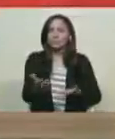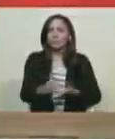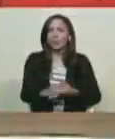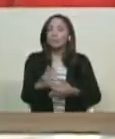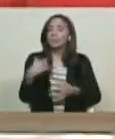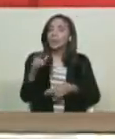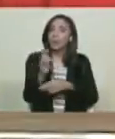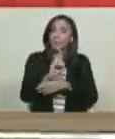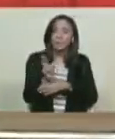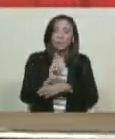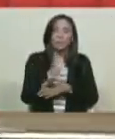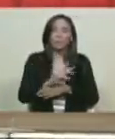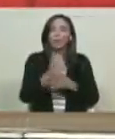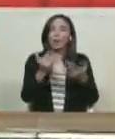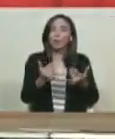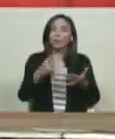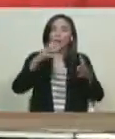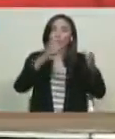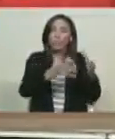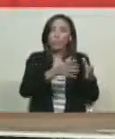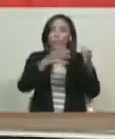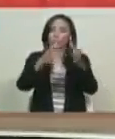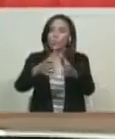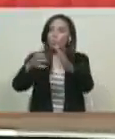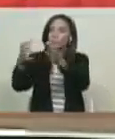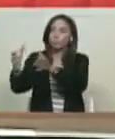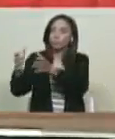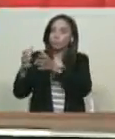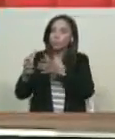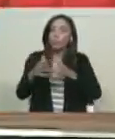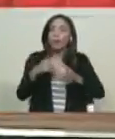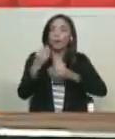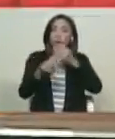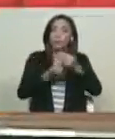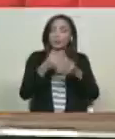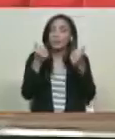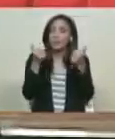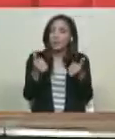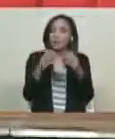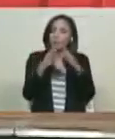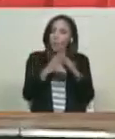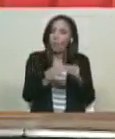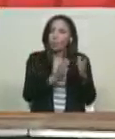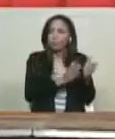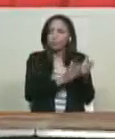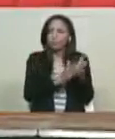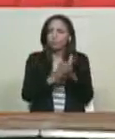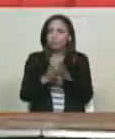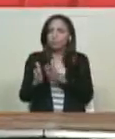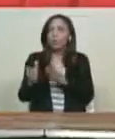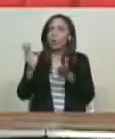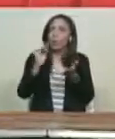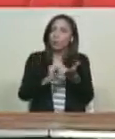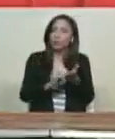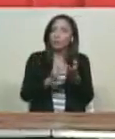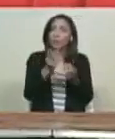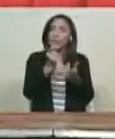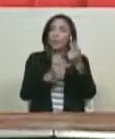vamos por parte, cada cosa hay que hacerla bien, hay que seguir recuperando el ingreso del